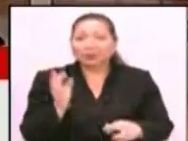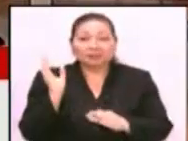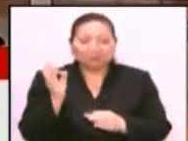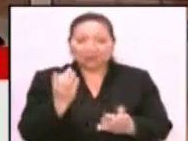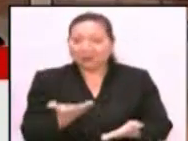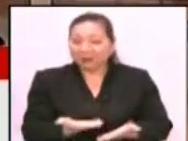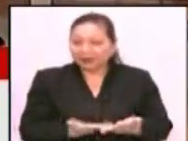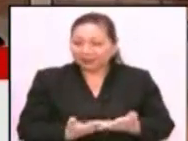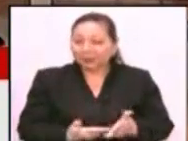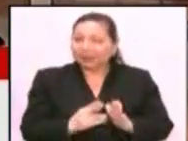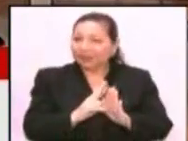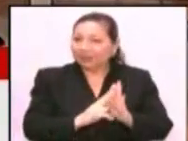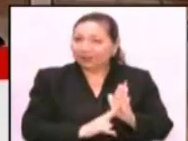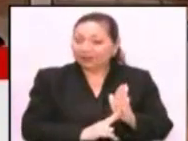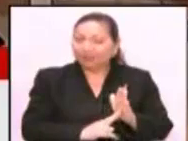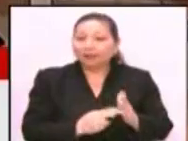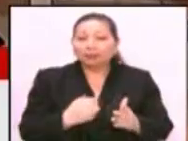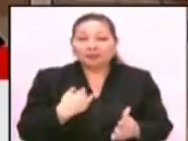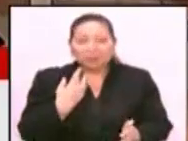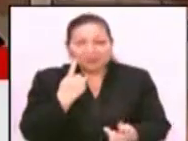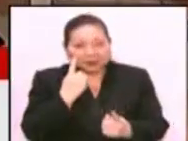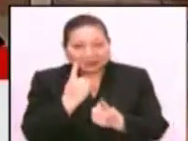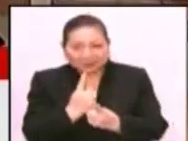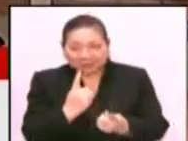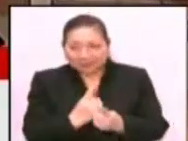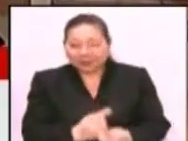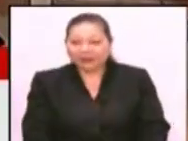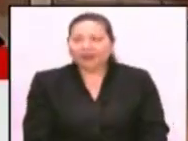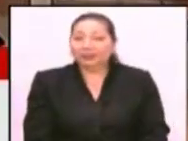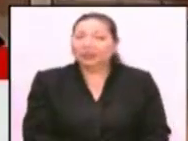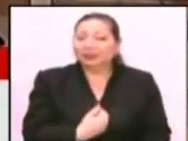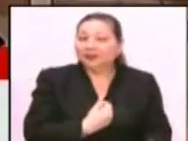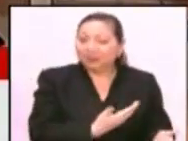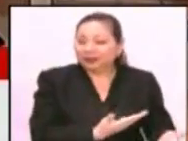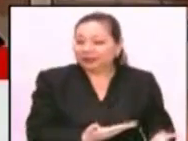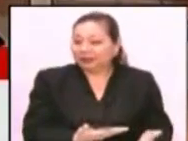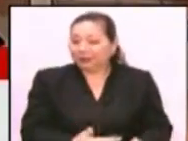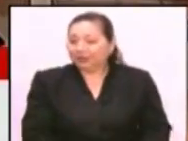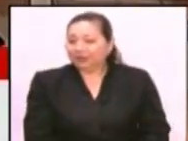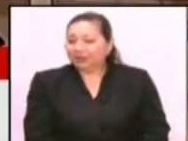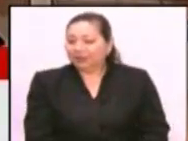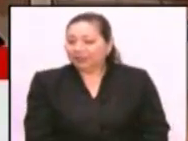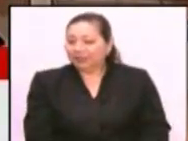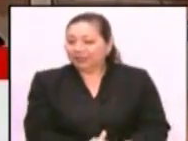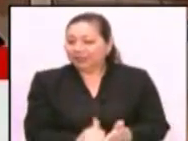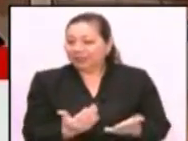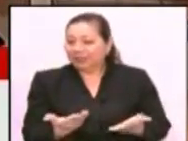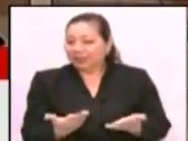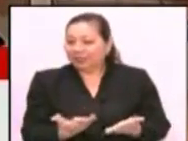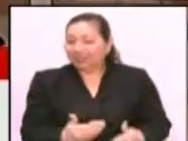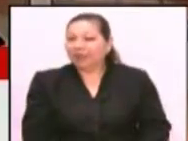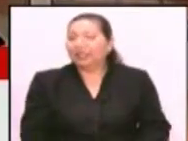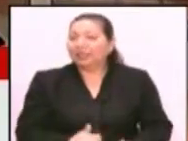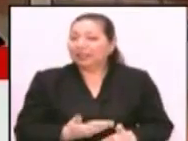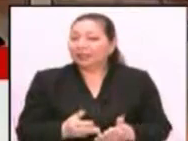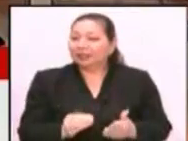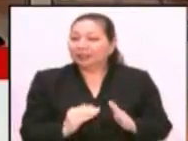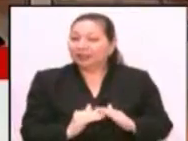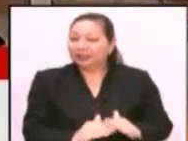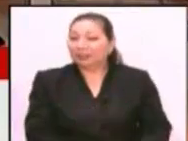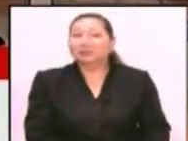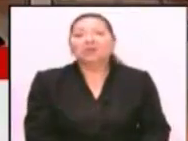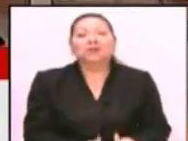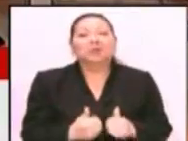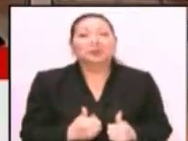exposición del reglamento para poder conocerlo. Los invito, me queda clarísimo, de que acá estamos yendo por una línea. Y está